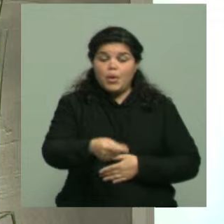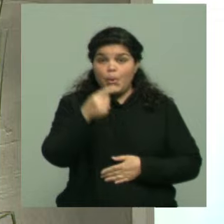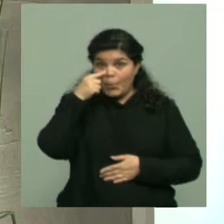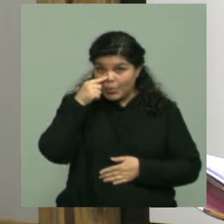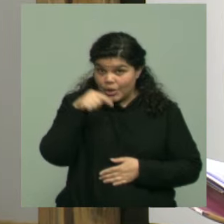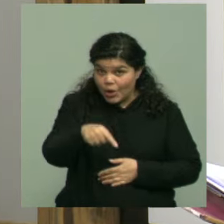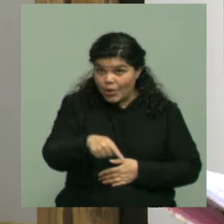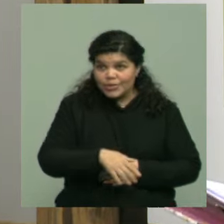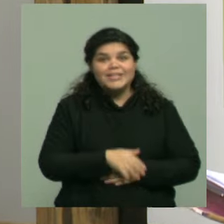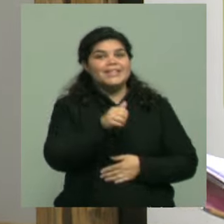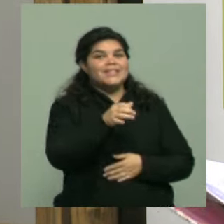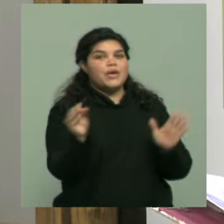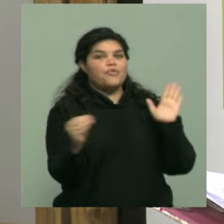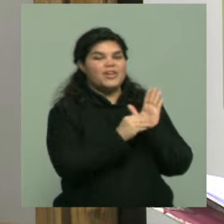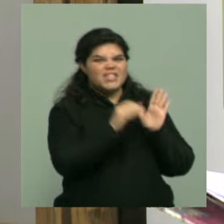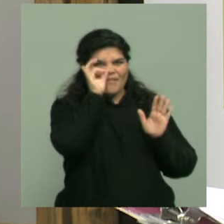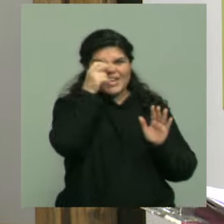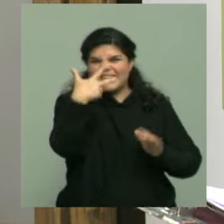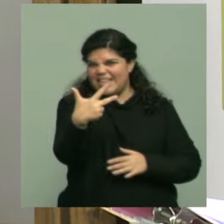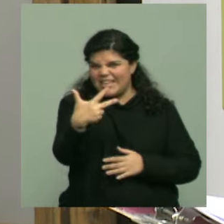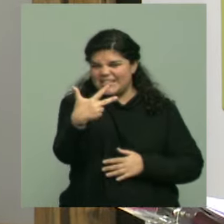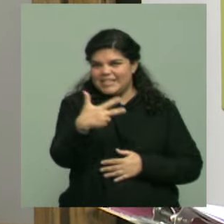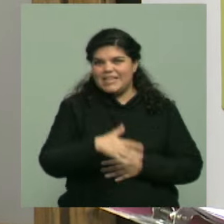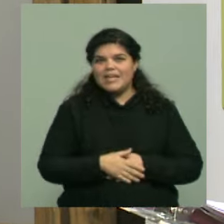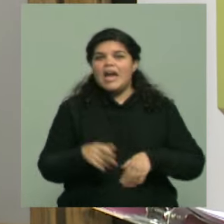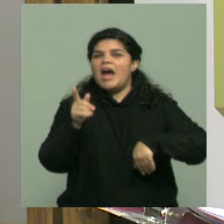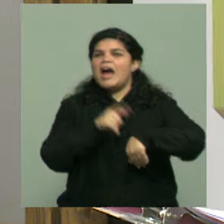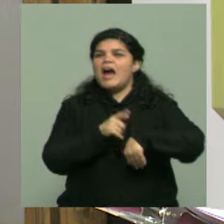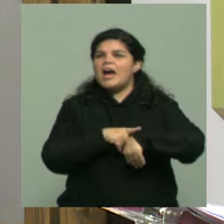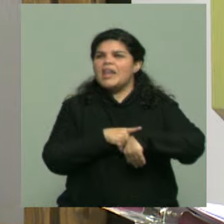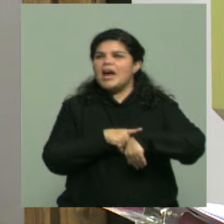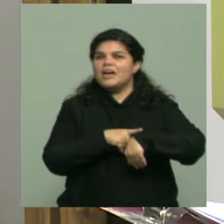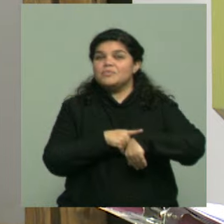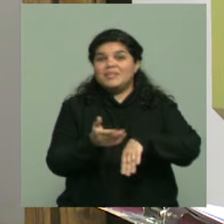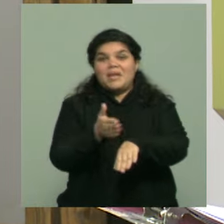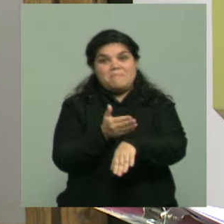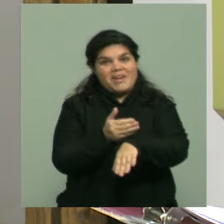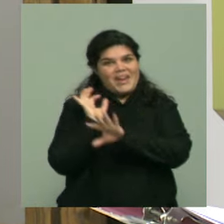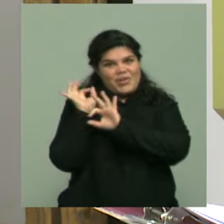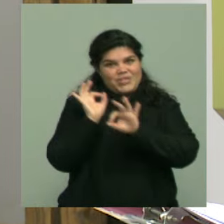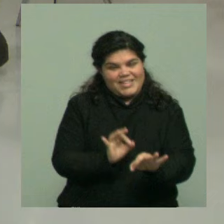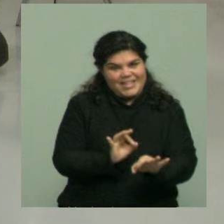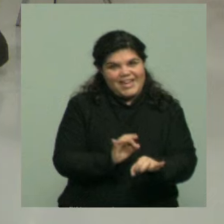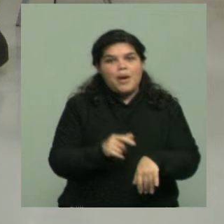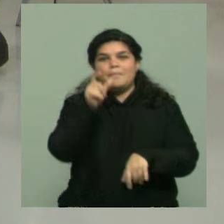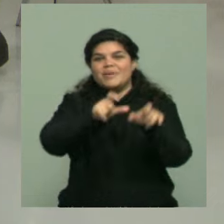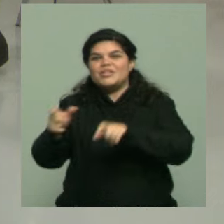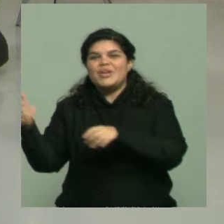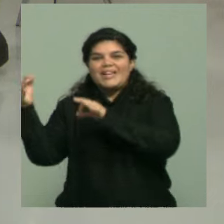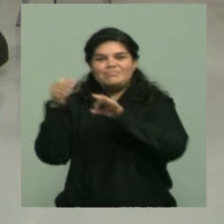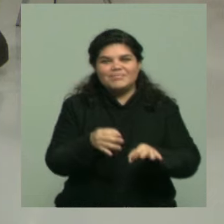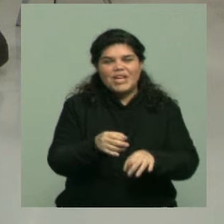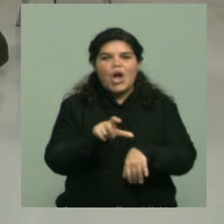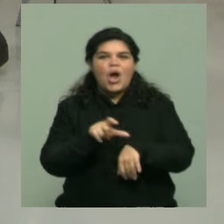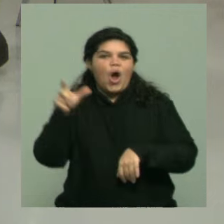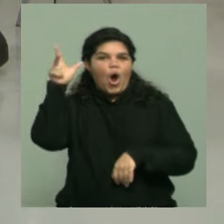¿no? Ahora, el 23. Correcto, el 23. El 23 de junio a las 8, tenemos que estar temprano para que la gente venga a las 8:30. 8:30 tiene que